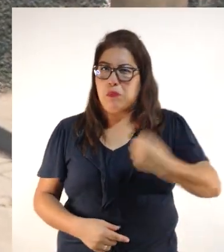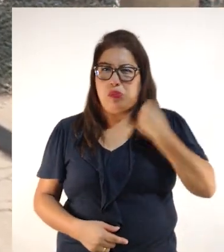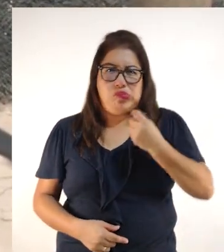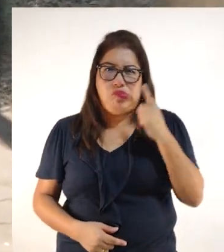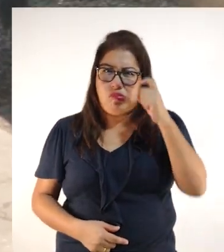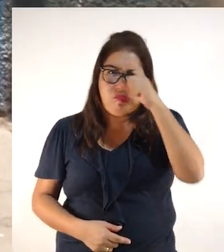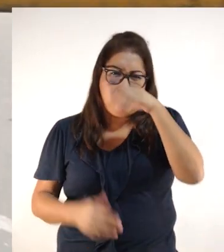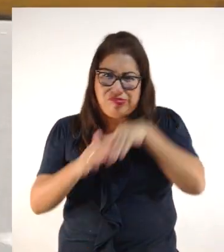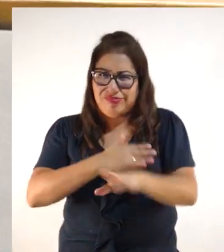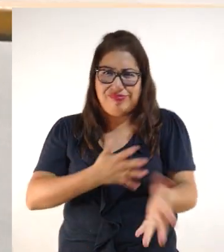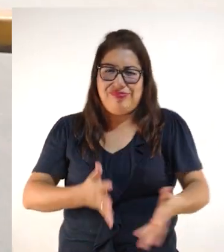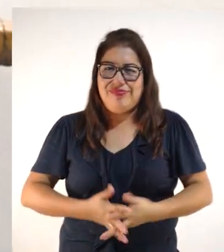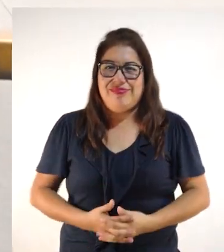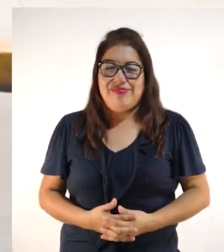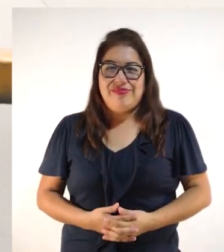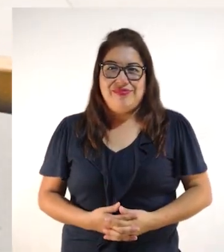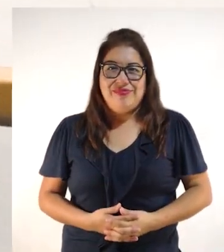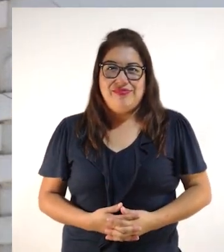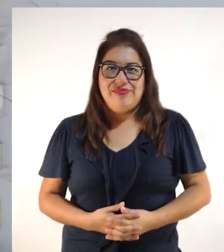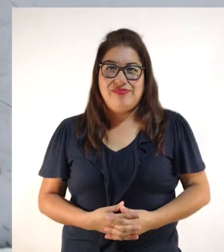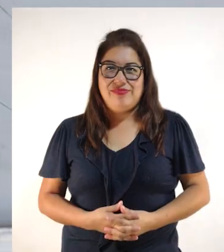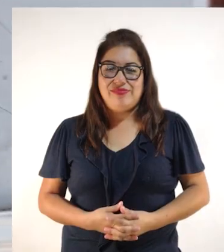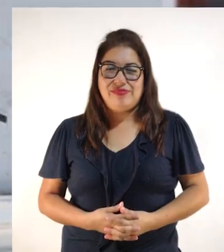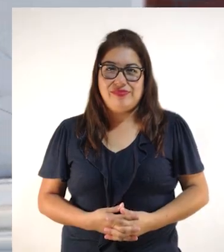acá, es imposible, ¿no?